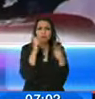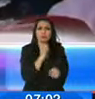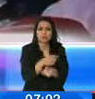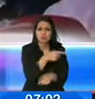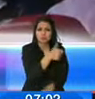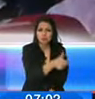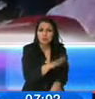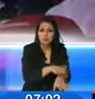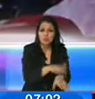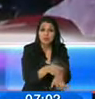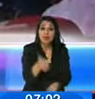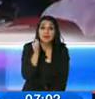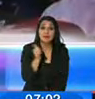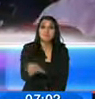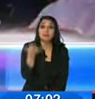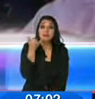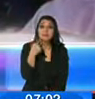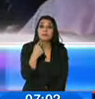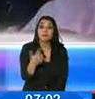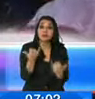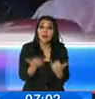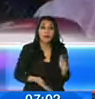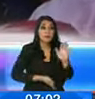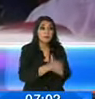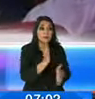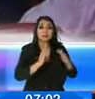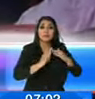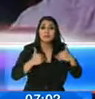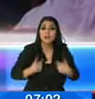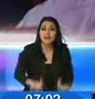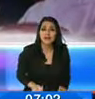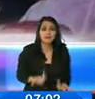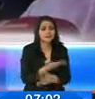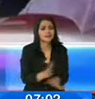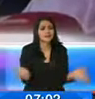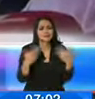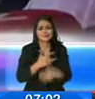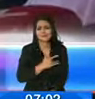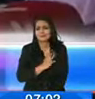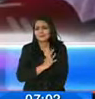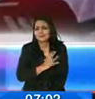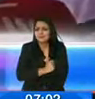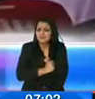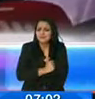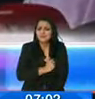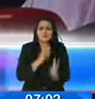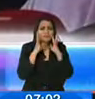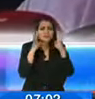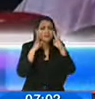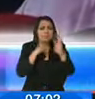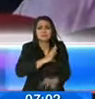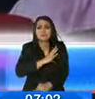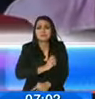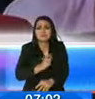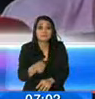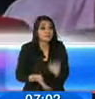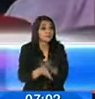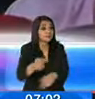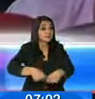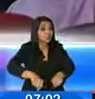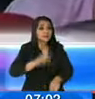él ayer me llamó y me dice que hoy día iba a mi casa y no fue, qué dolor tan amargo para mí. ¿Salían en la moto?